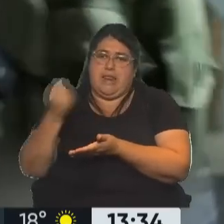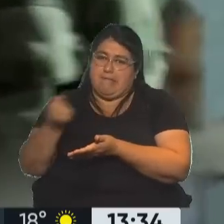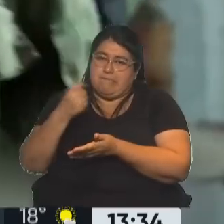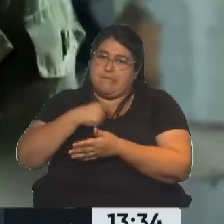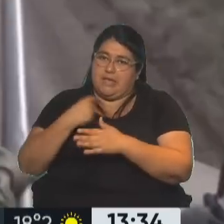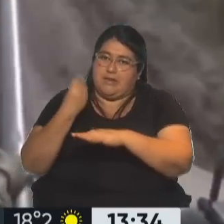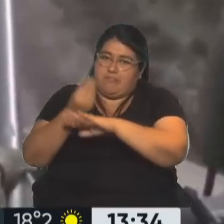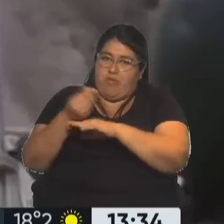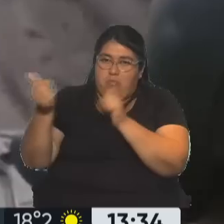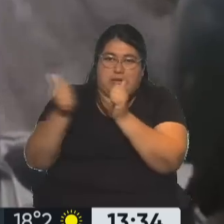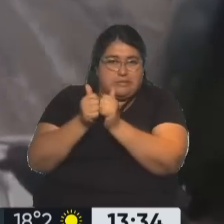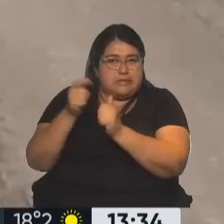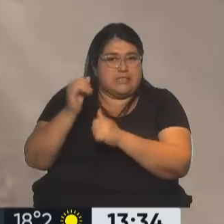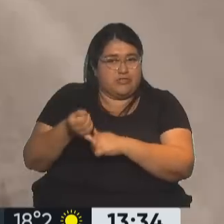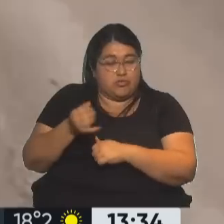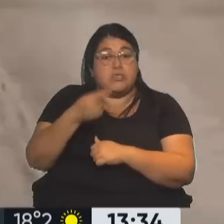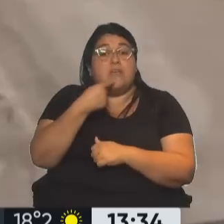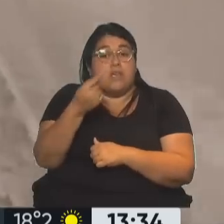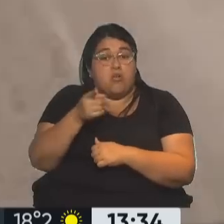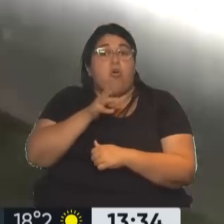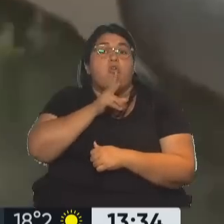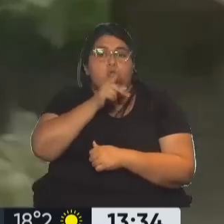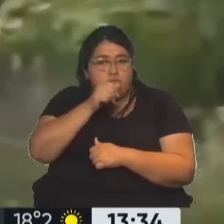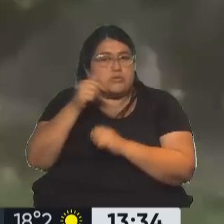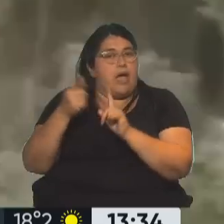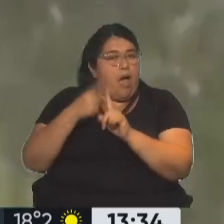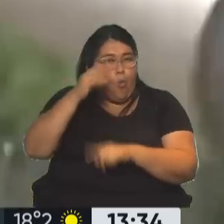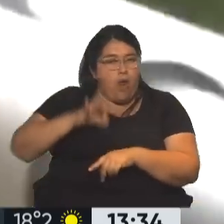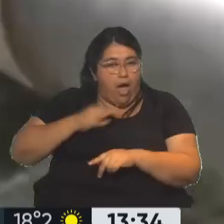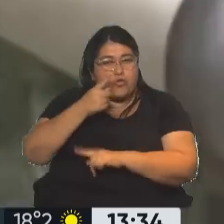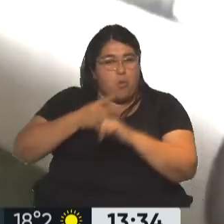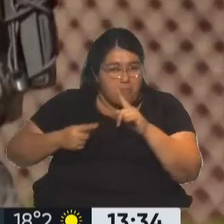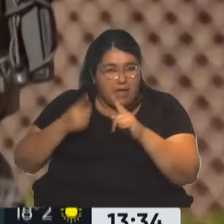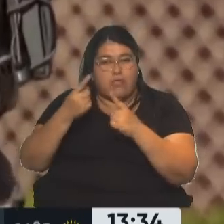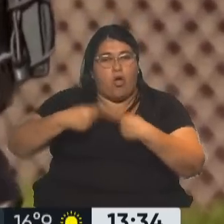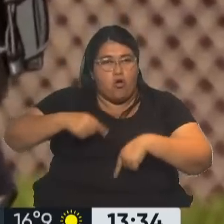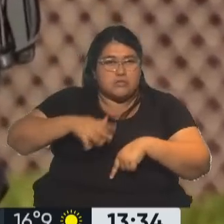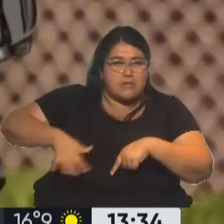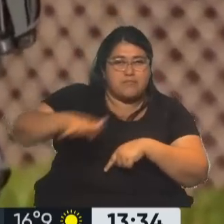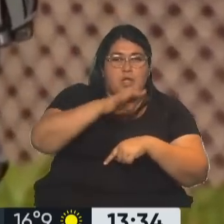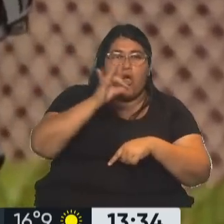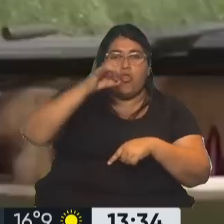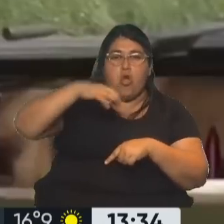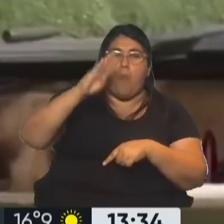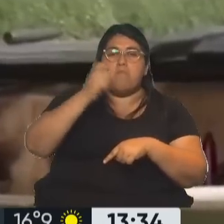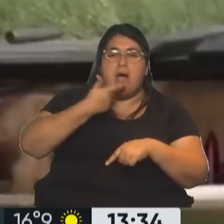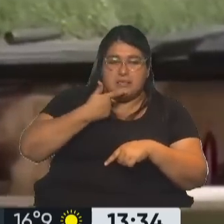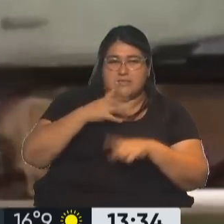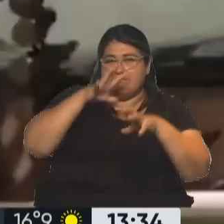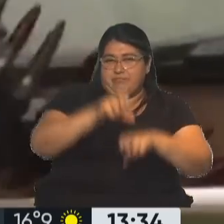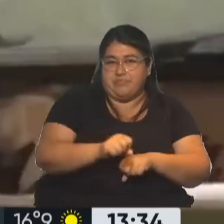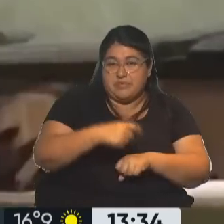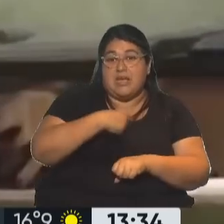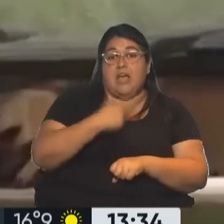sin eufemismos. Advierte que a Rusia le tomará al menos 1 año y medio capturar todo el Donbass y unos 3 años las otras